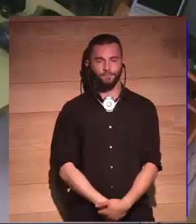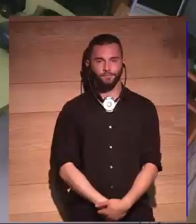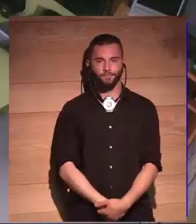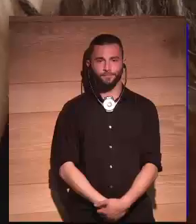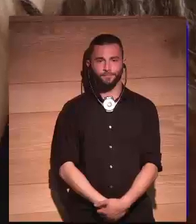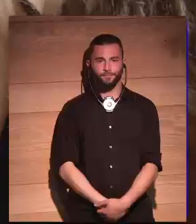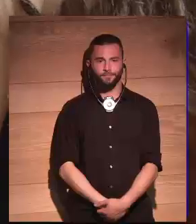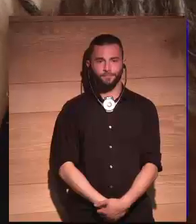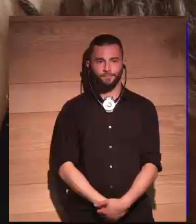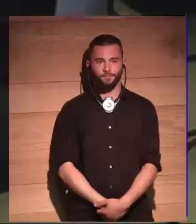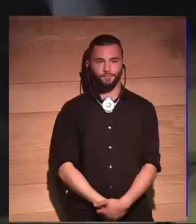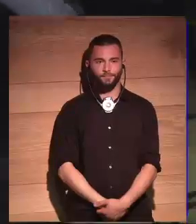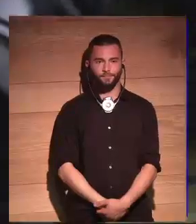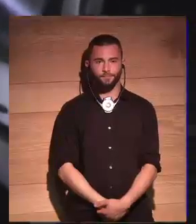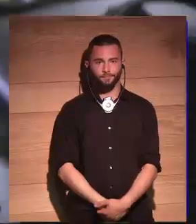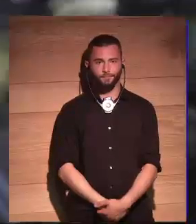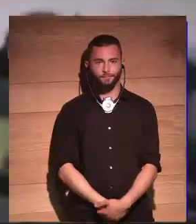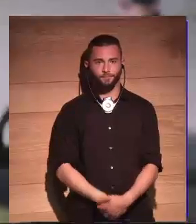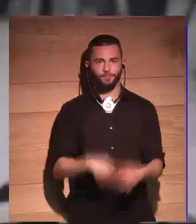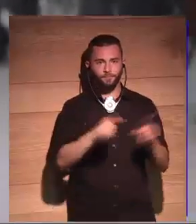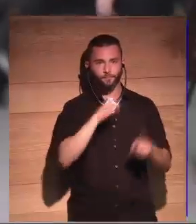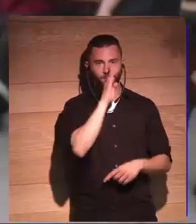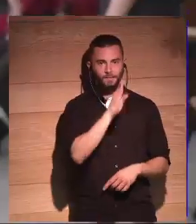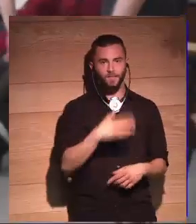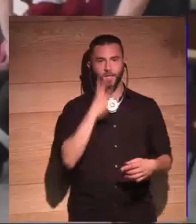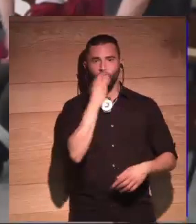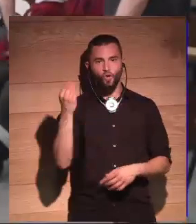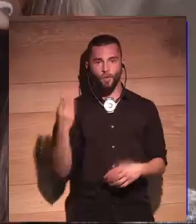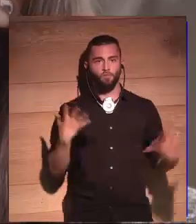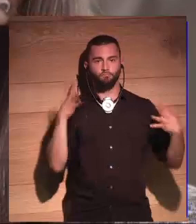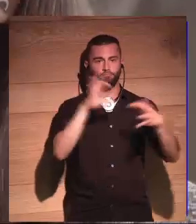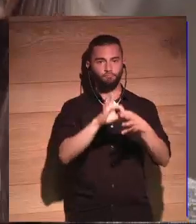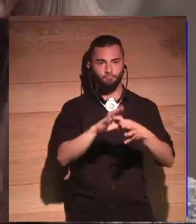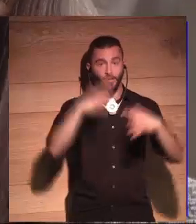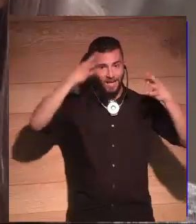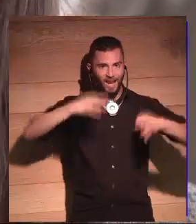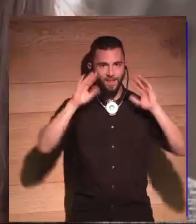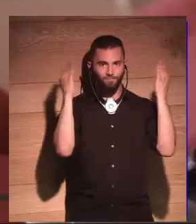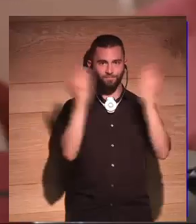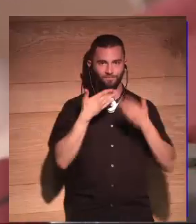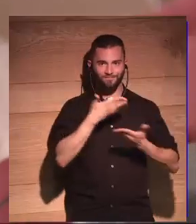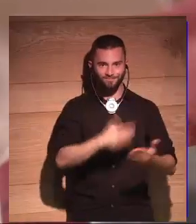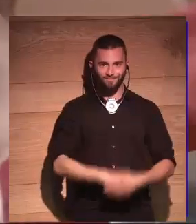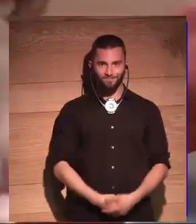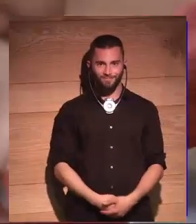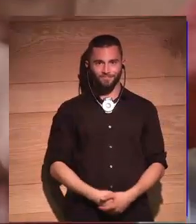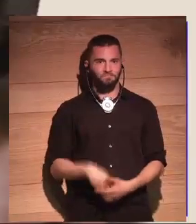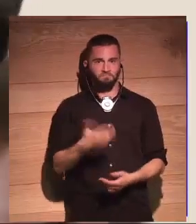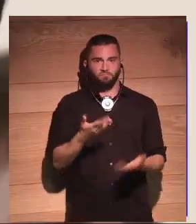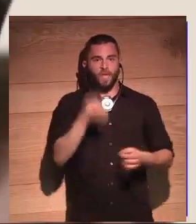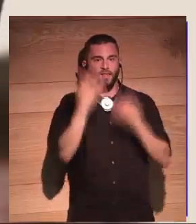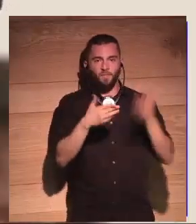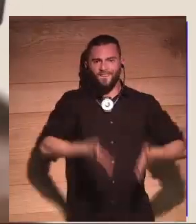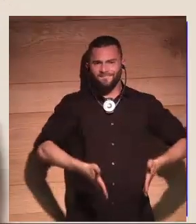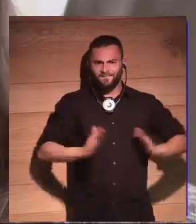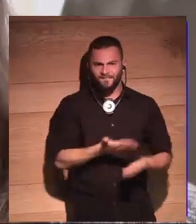Un enlace entre la música clásica y la juventud a través de la realidad virtual. Una actividad que a ellos les encanta. La motivación es tremenda, las